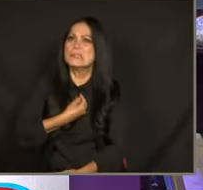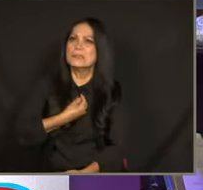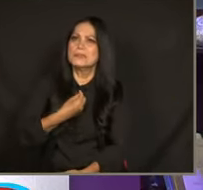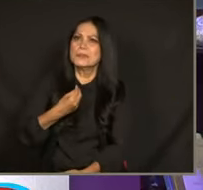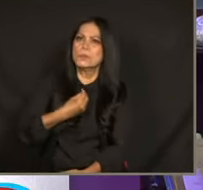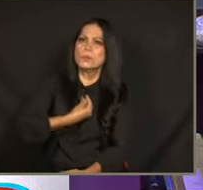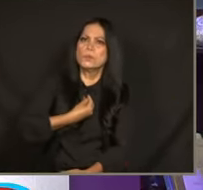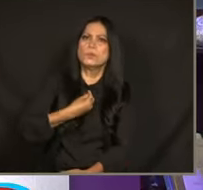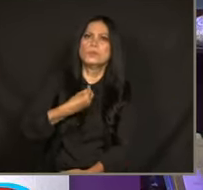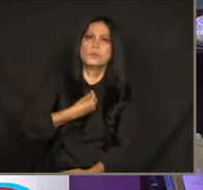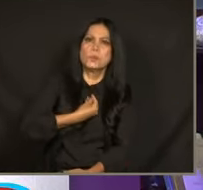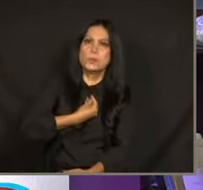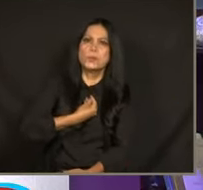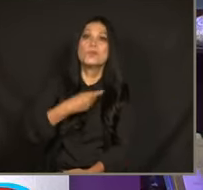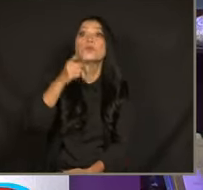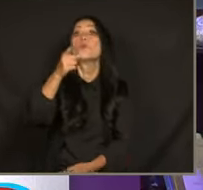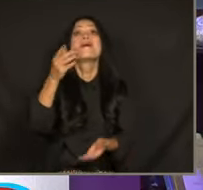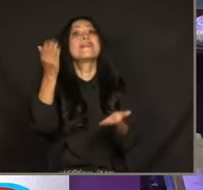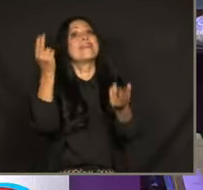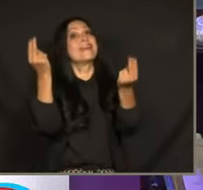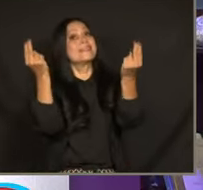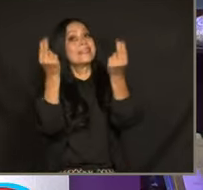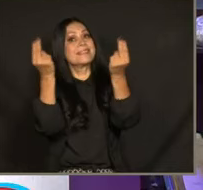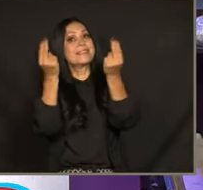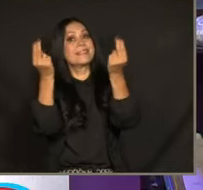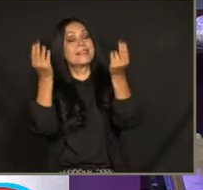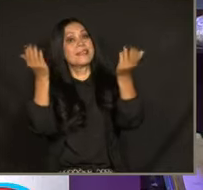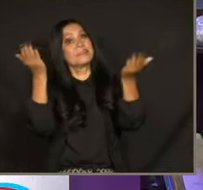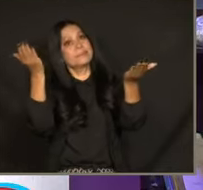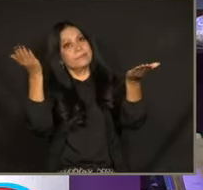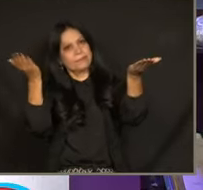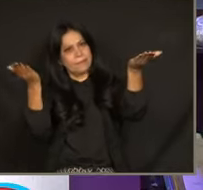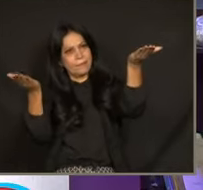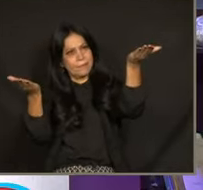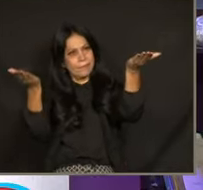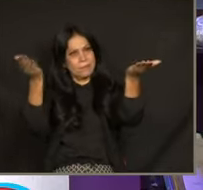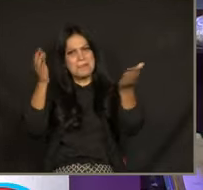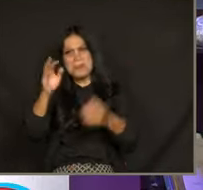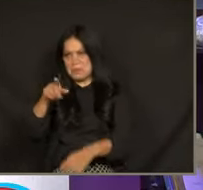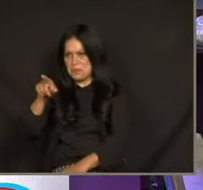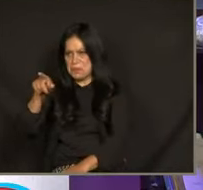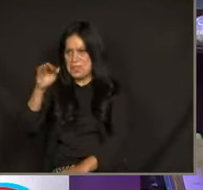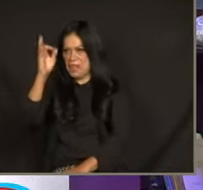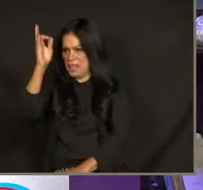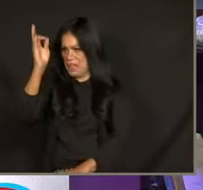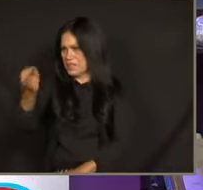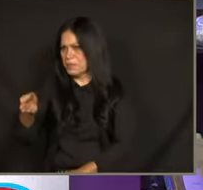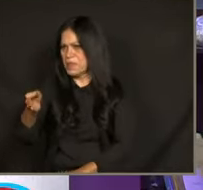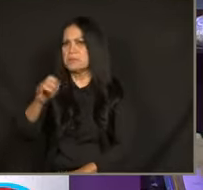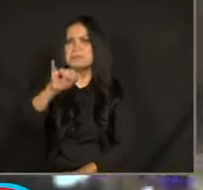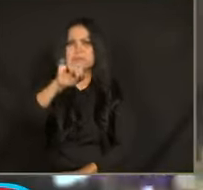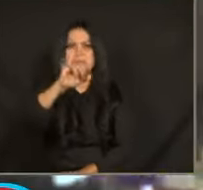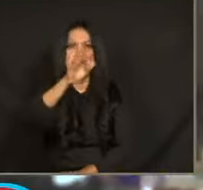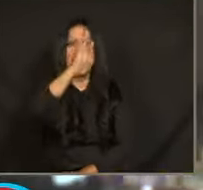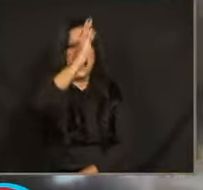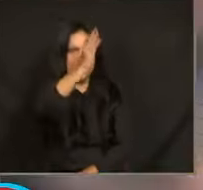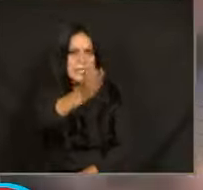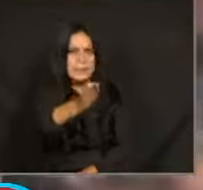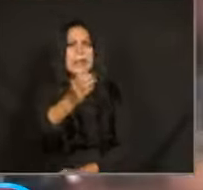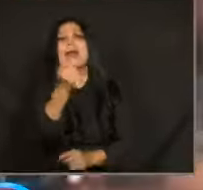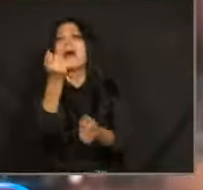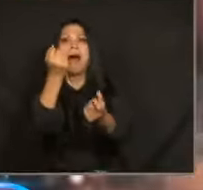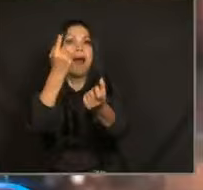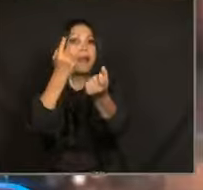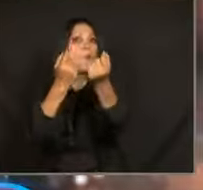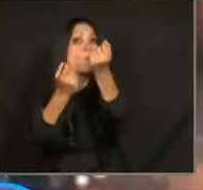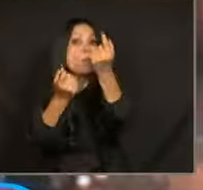tienes que equilibrar y tener tus tus este cosas que sí acep las cosas que no por eso lo de la pelea Pues también sí se va a